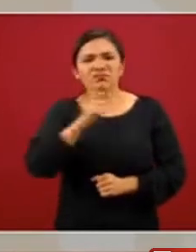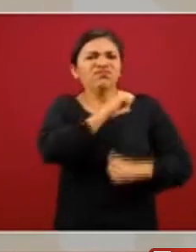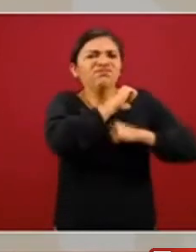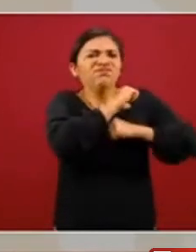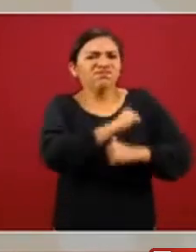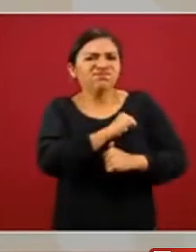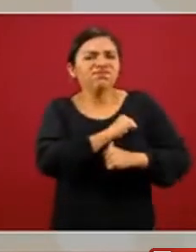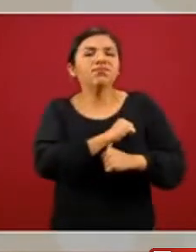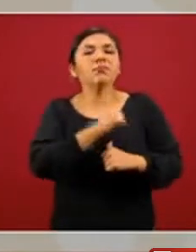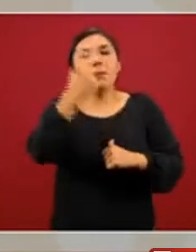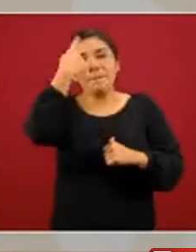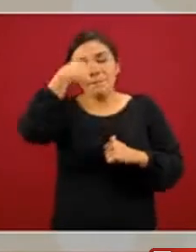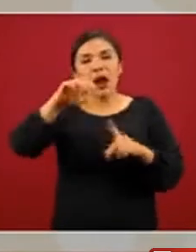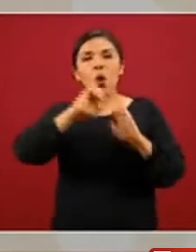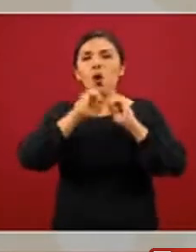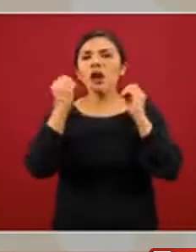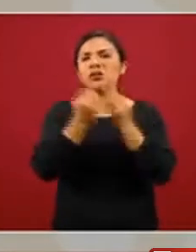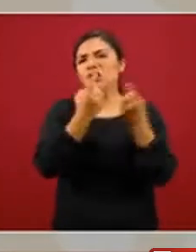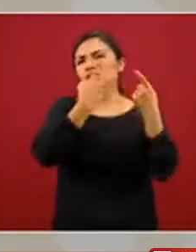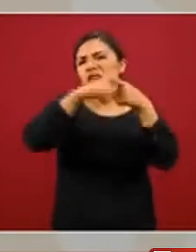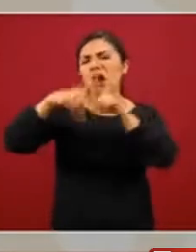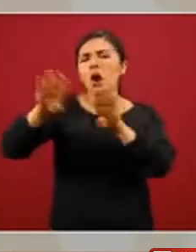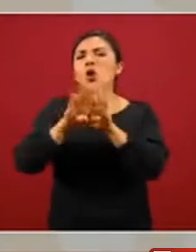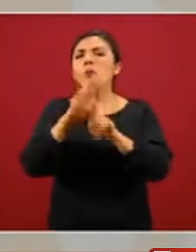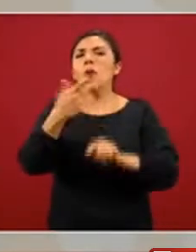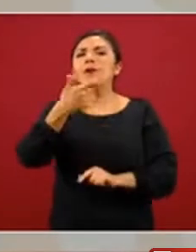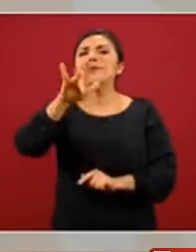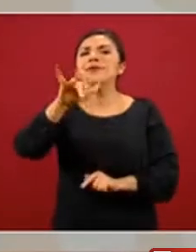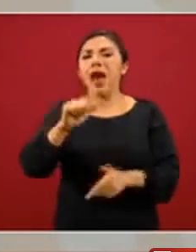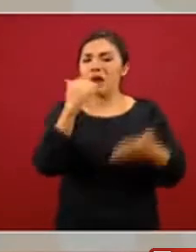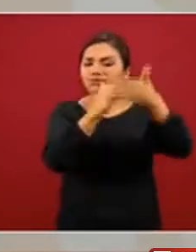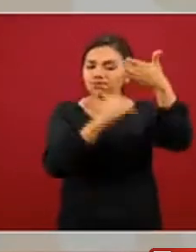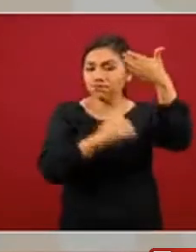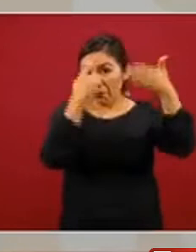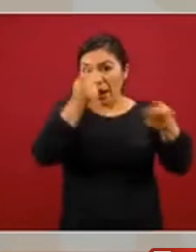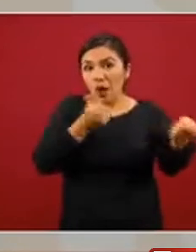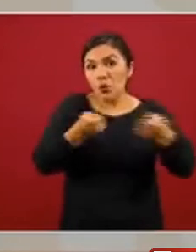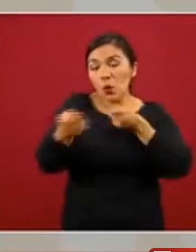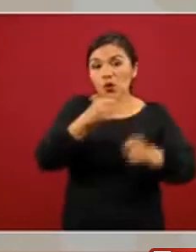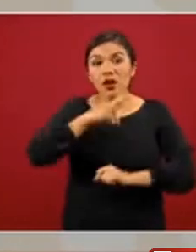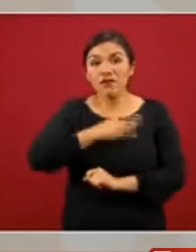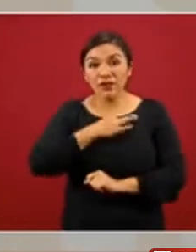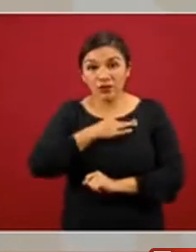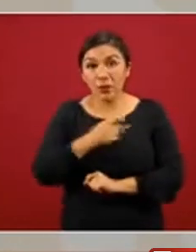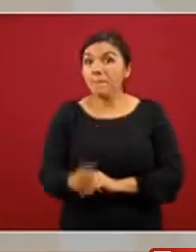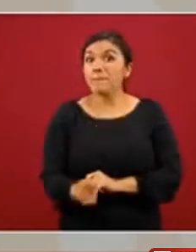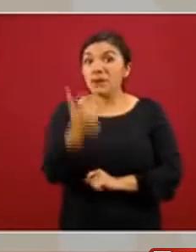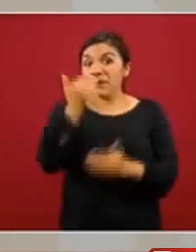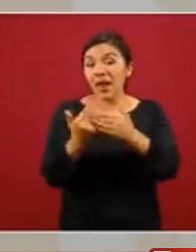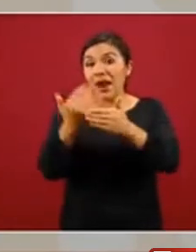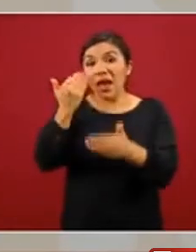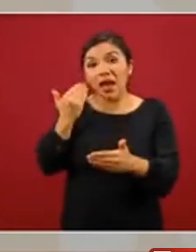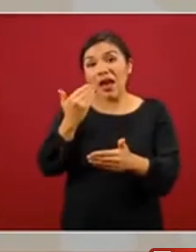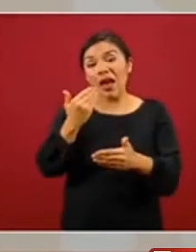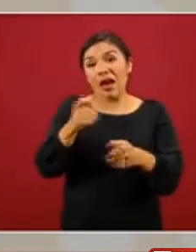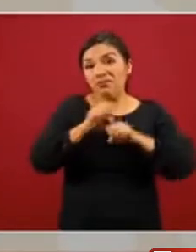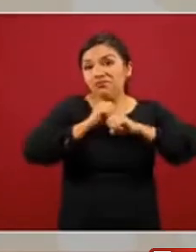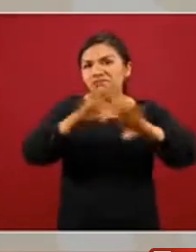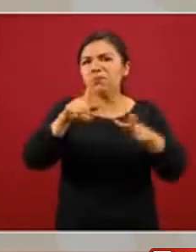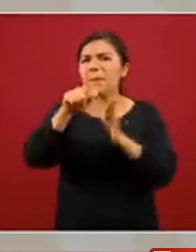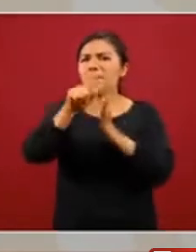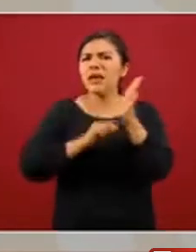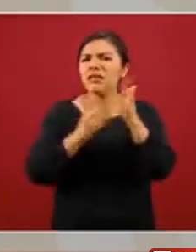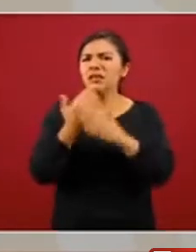de la organización de varias de nuestras guías de control de infecciones, desde la primera que sacamos en el mes